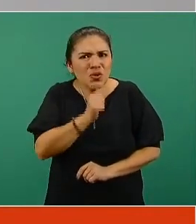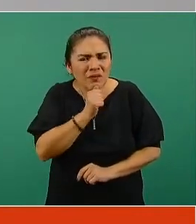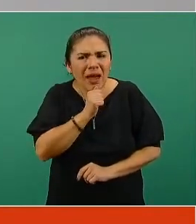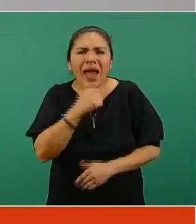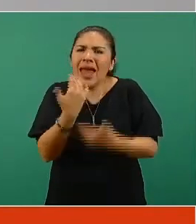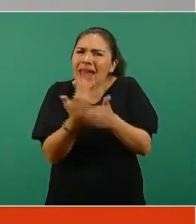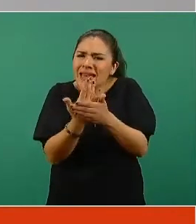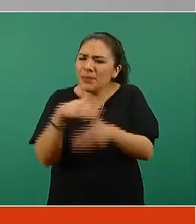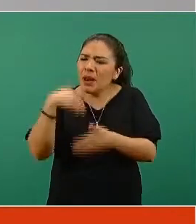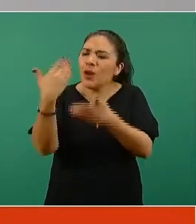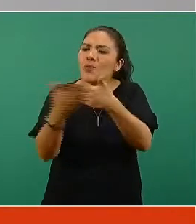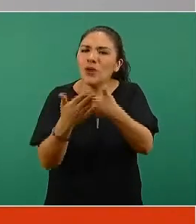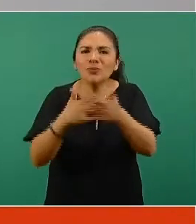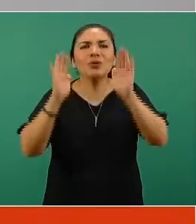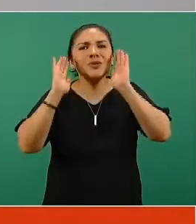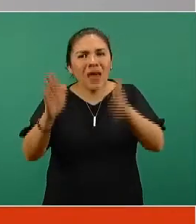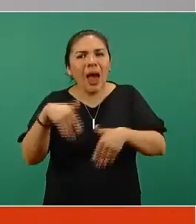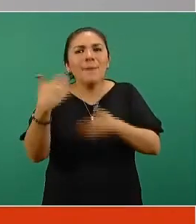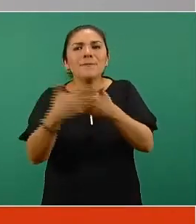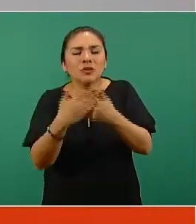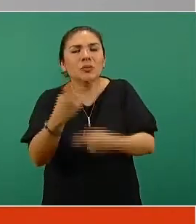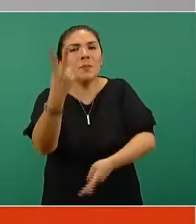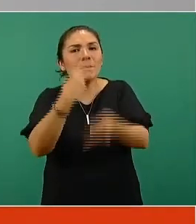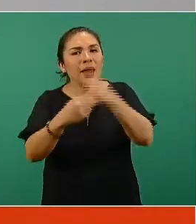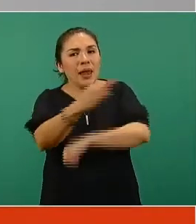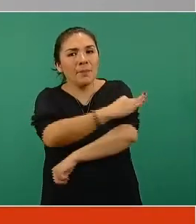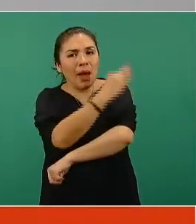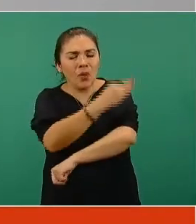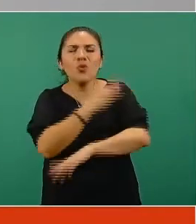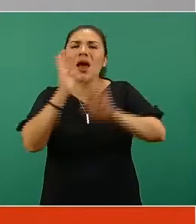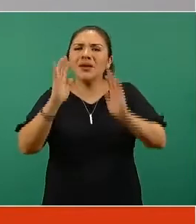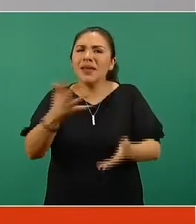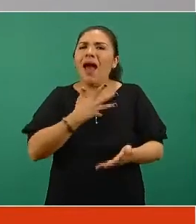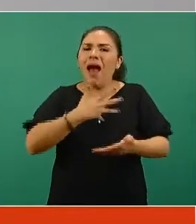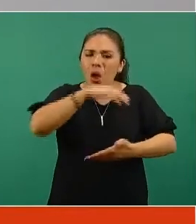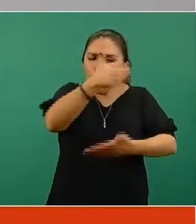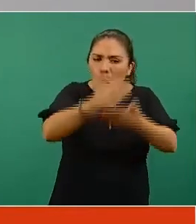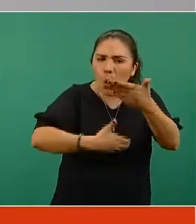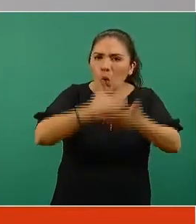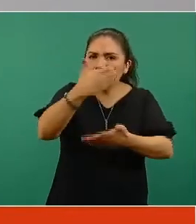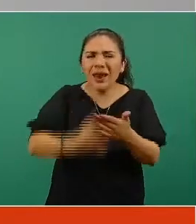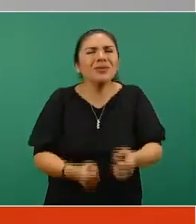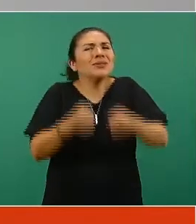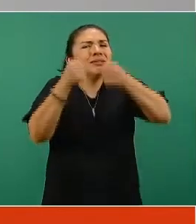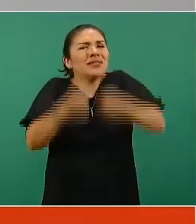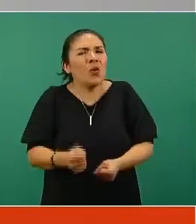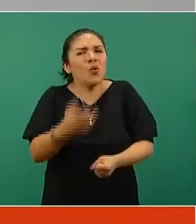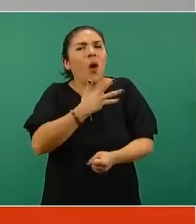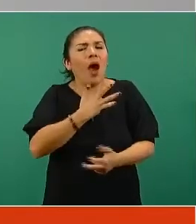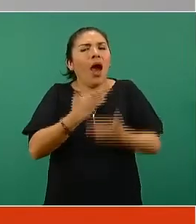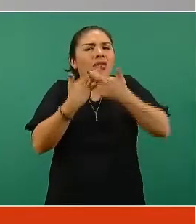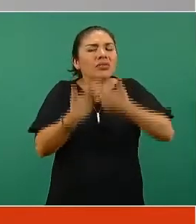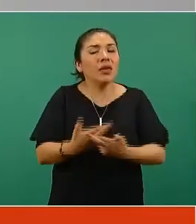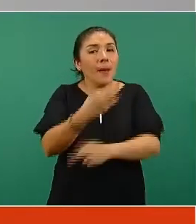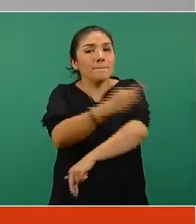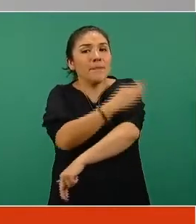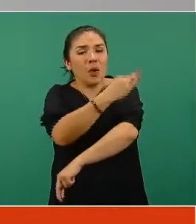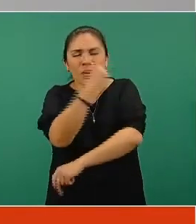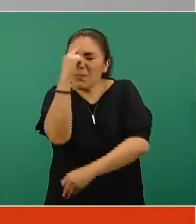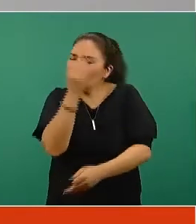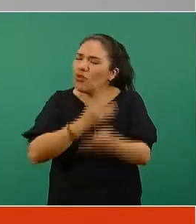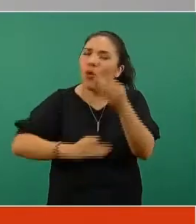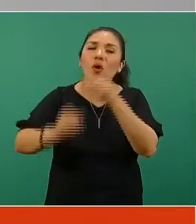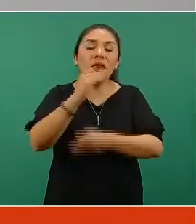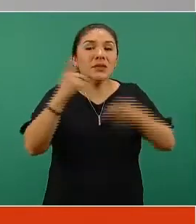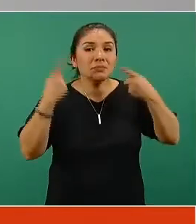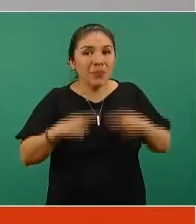nuestro turno, tenemos los contratos, tenemos la seguridad de que va a haber vacunas para todas